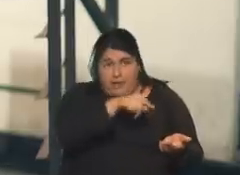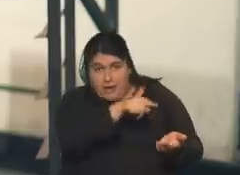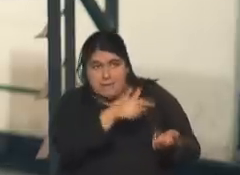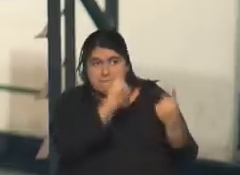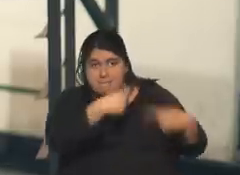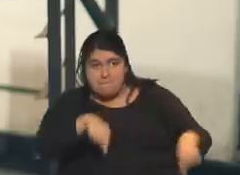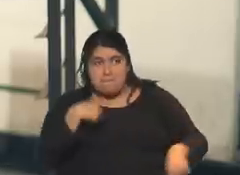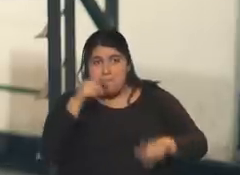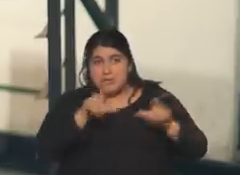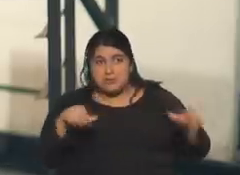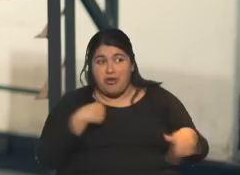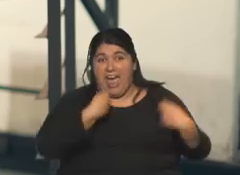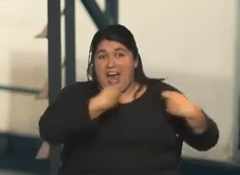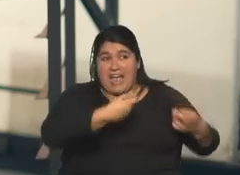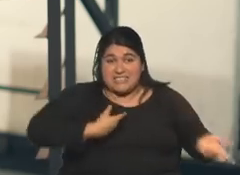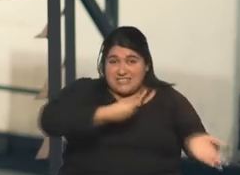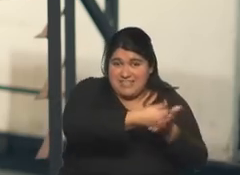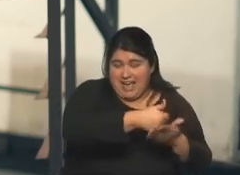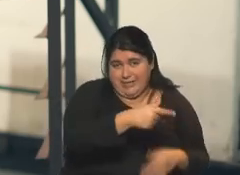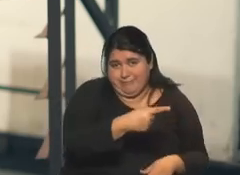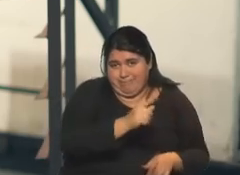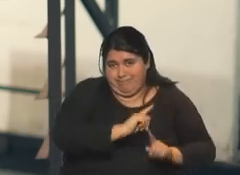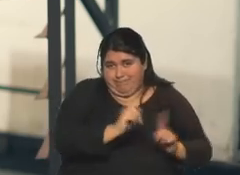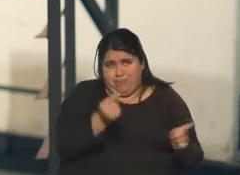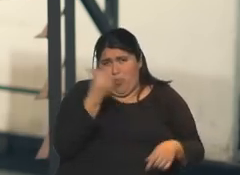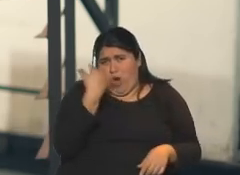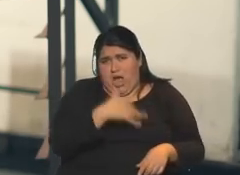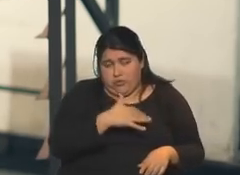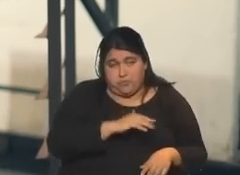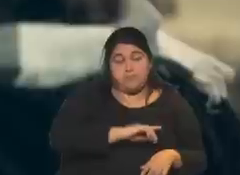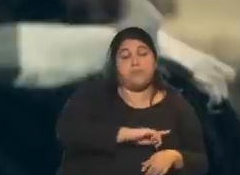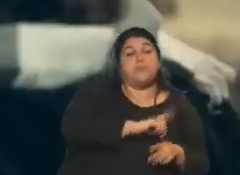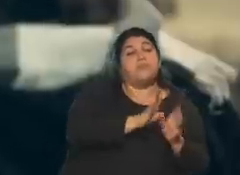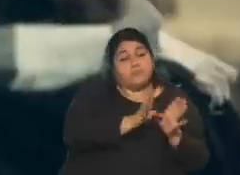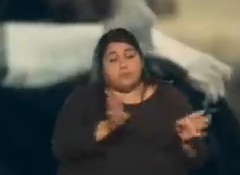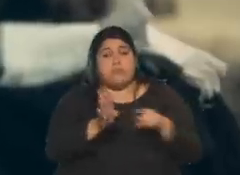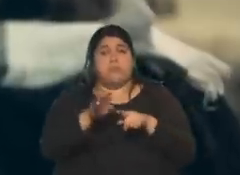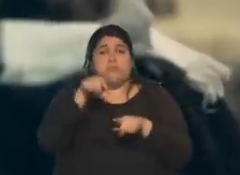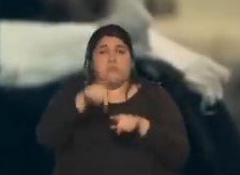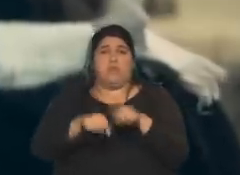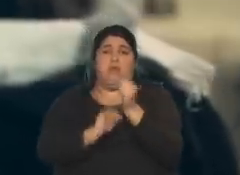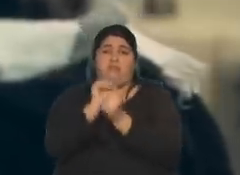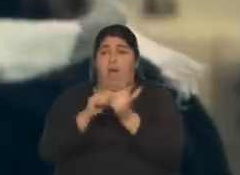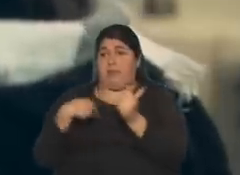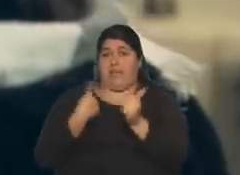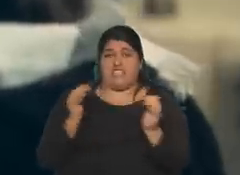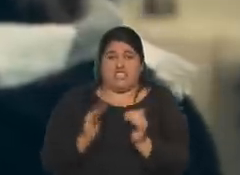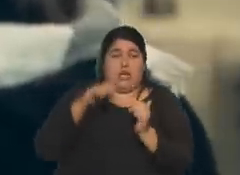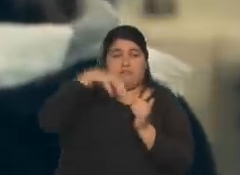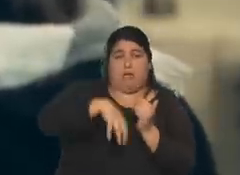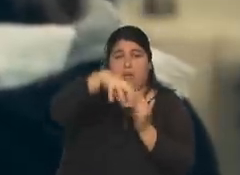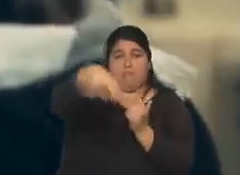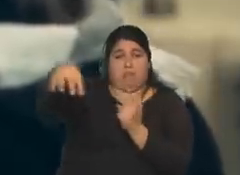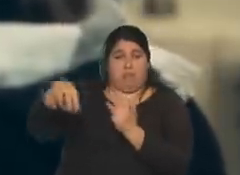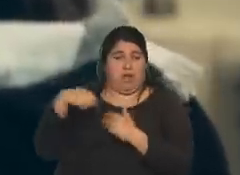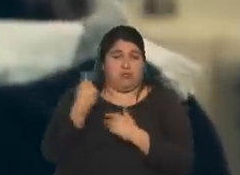ni siquiera piensa en gastar en eso porque es muy caro. Y por el otro lado, todo el resto de fábricas como la nuestra, que estamos